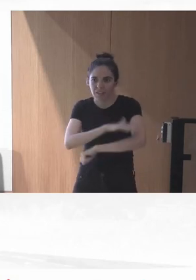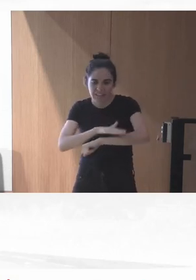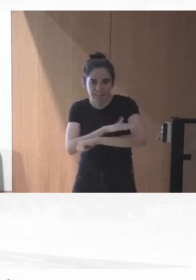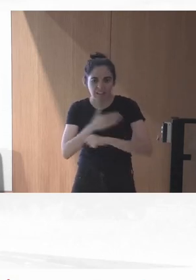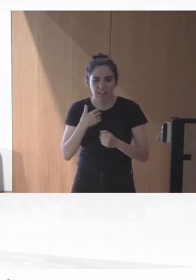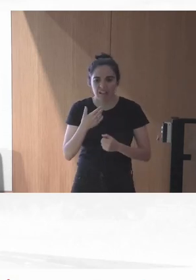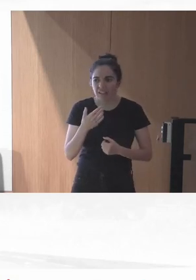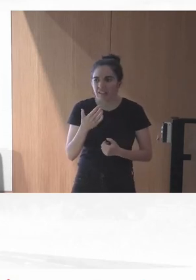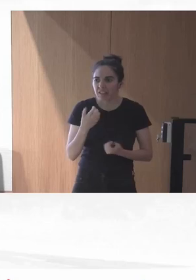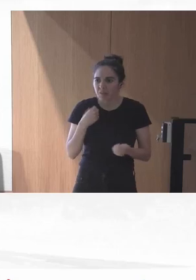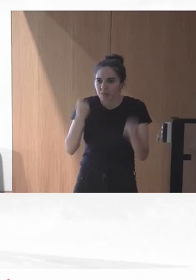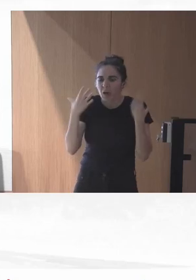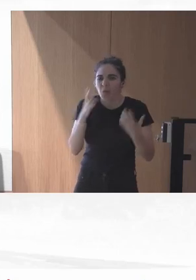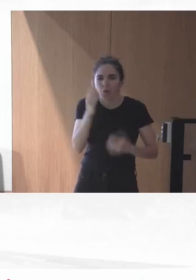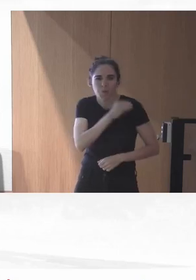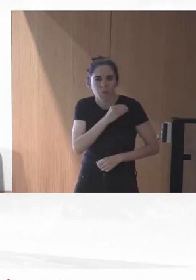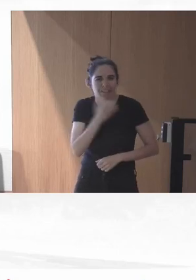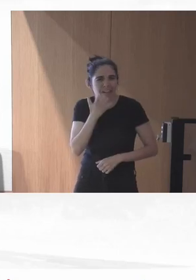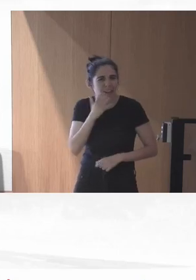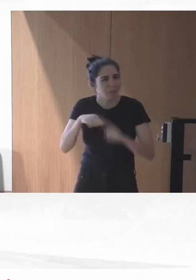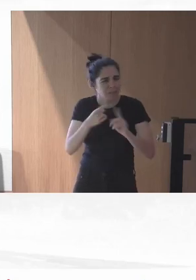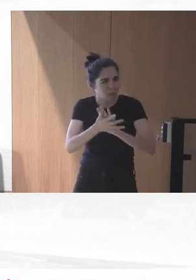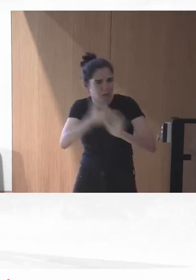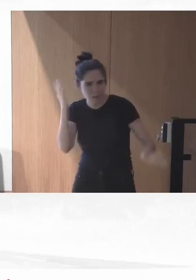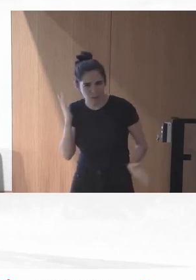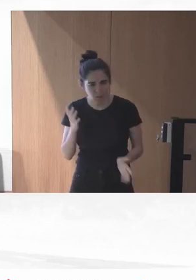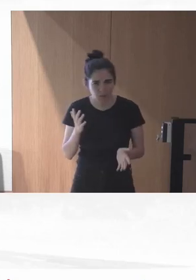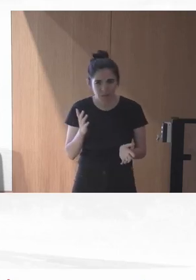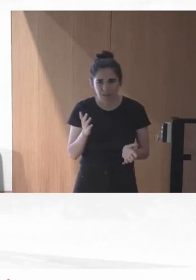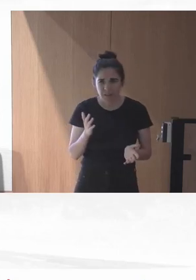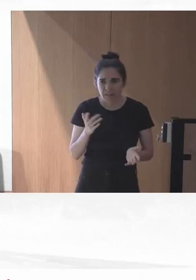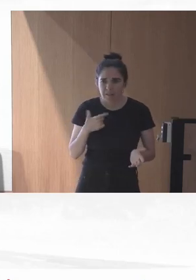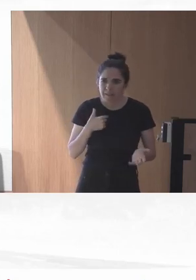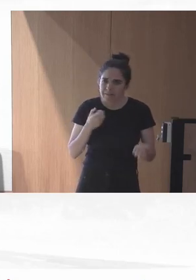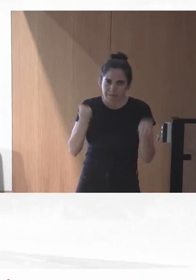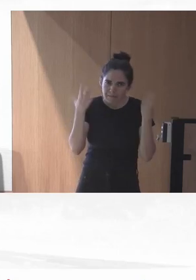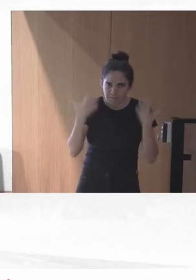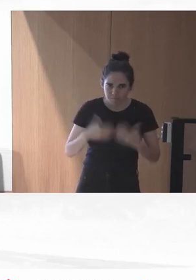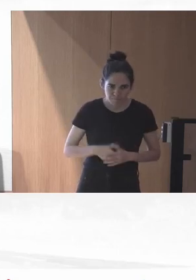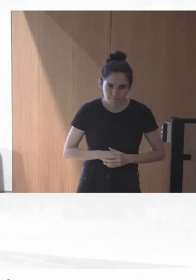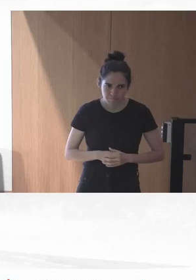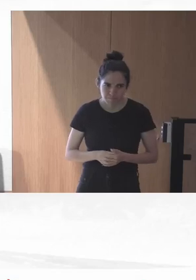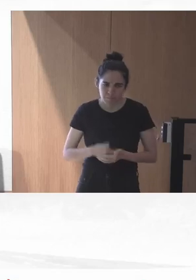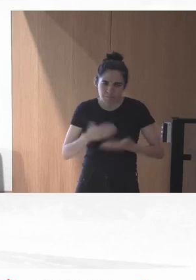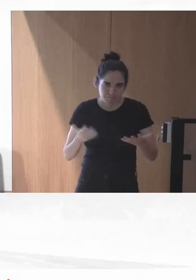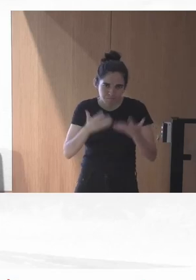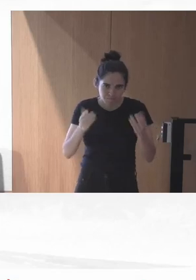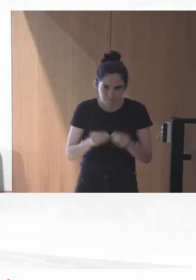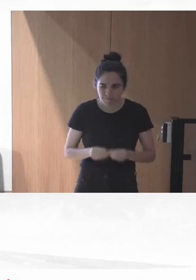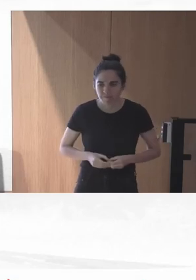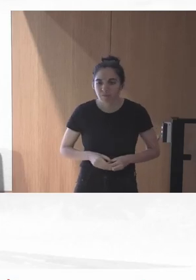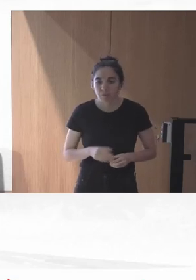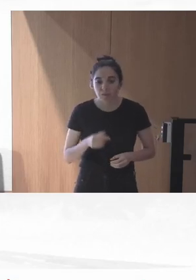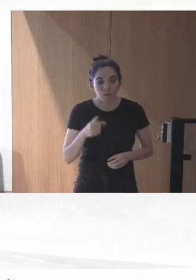preguntas muy raras y muy rápidas y no lo entendía, ¿no? En fin. ¿Decías a la